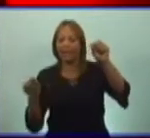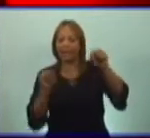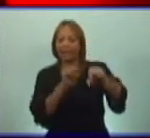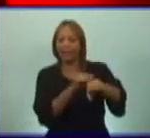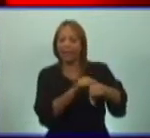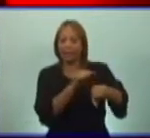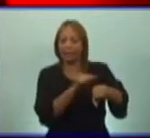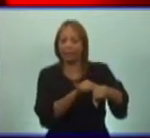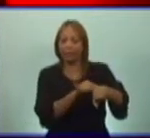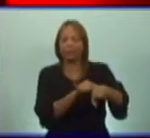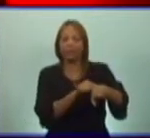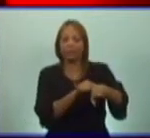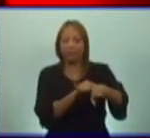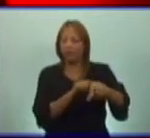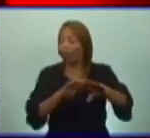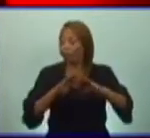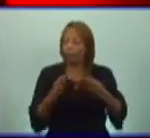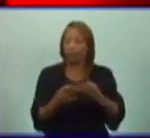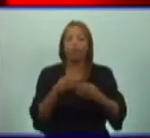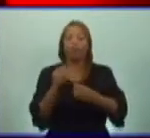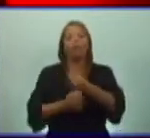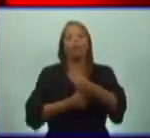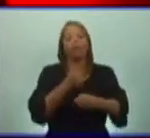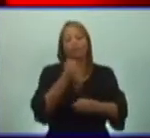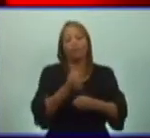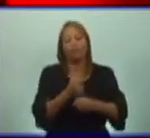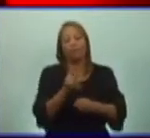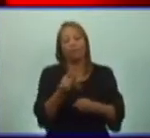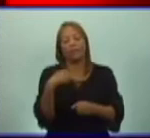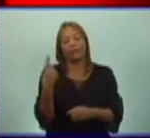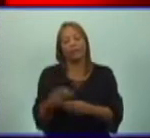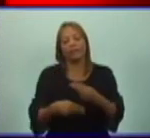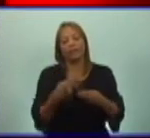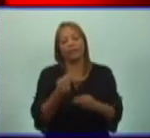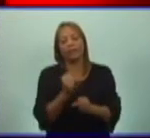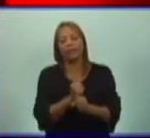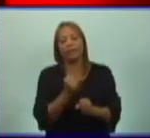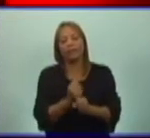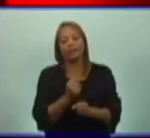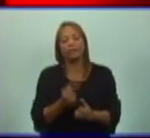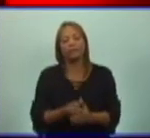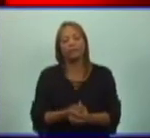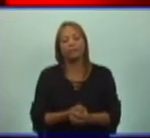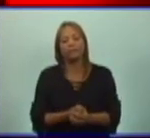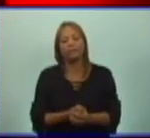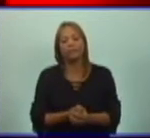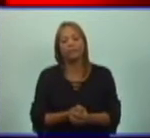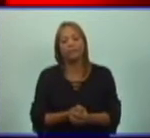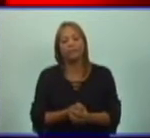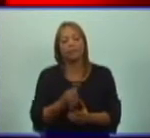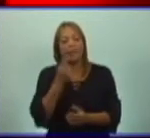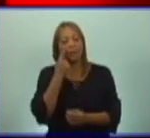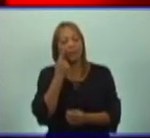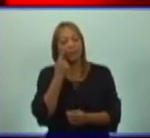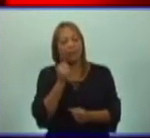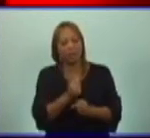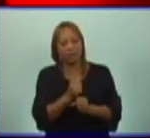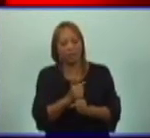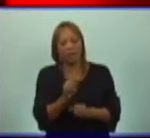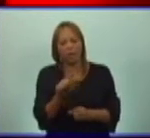esos insumos los pueden utilizar. Ahora, vamos a ver de este trabajo